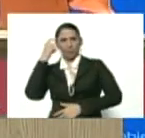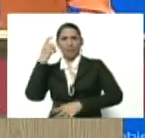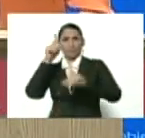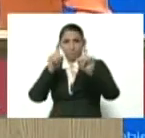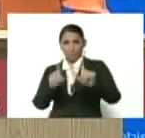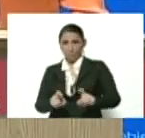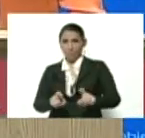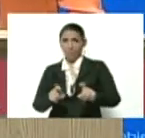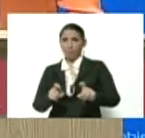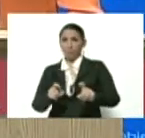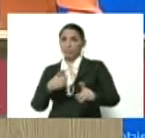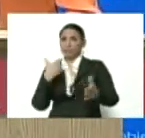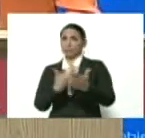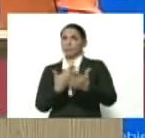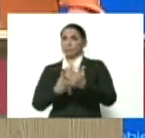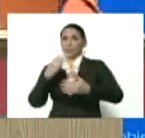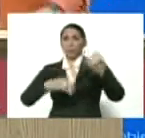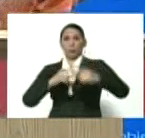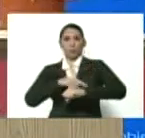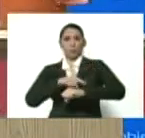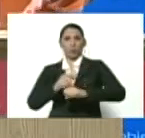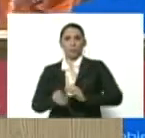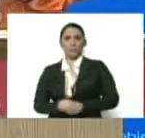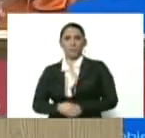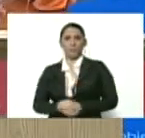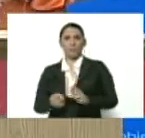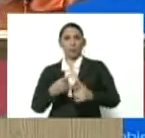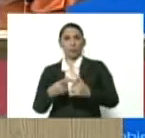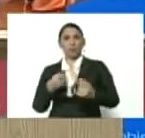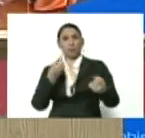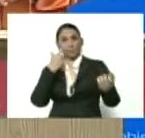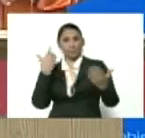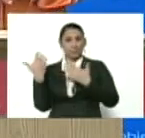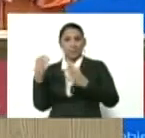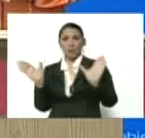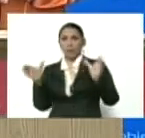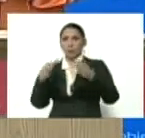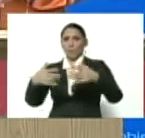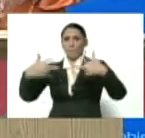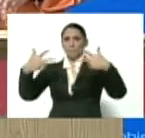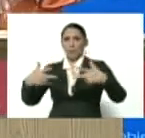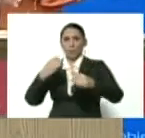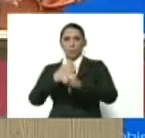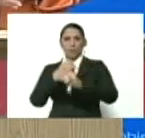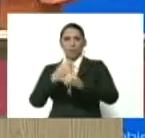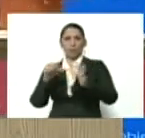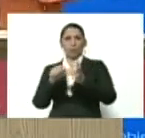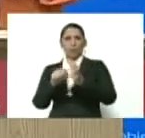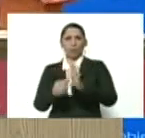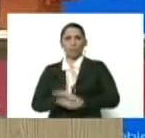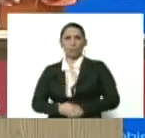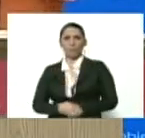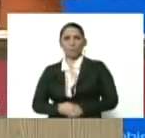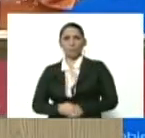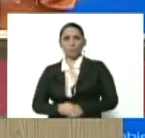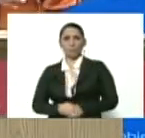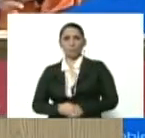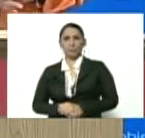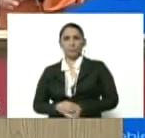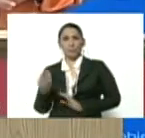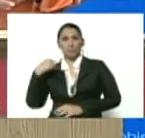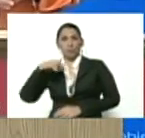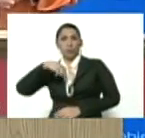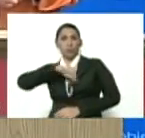contundentes en las últimas horas. Así que esa fue la reunión virtual donde por nuestra